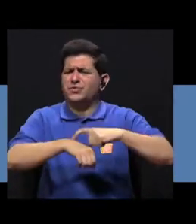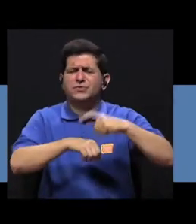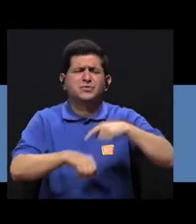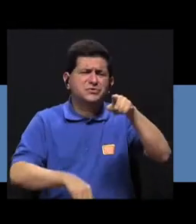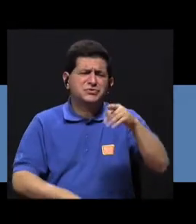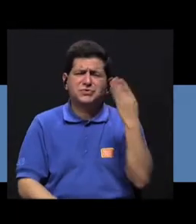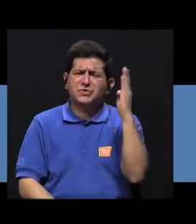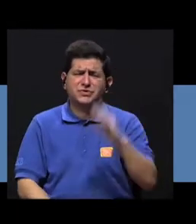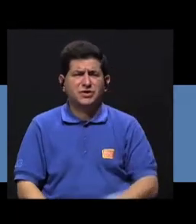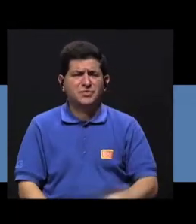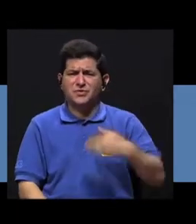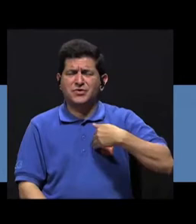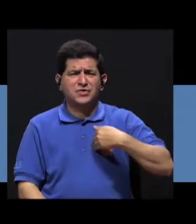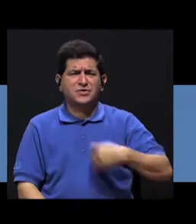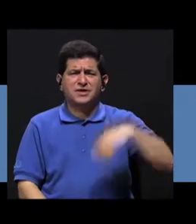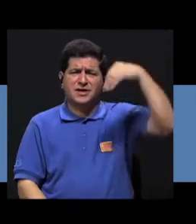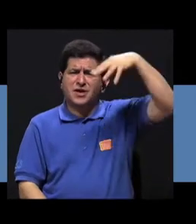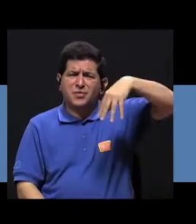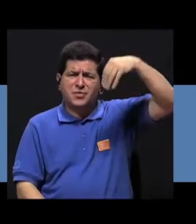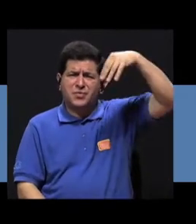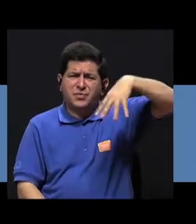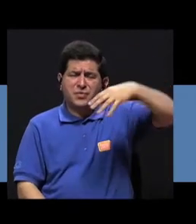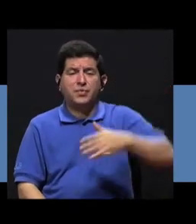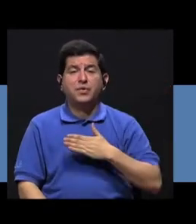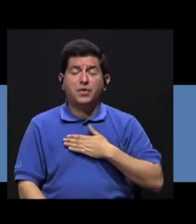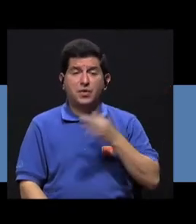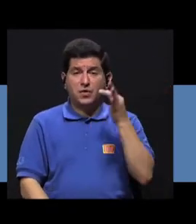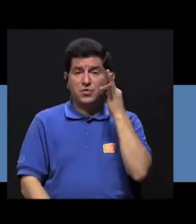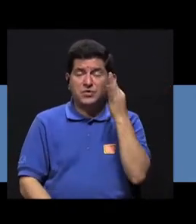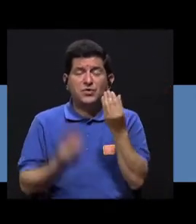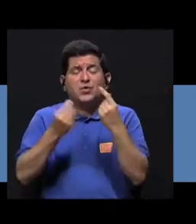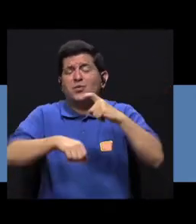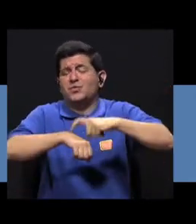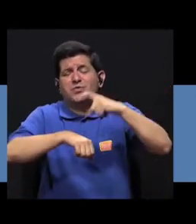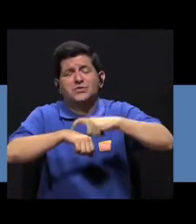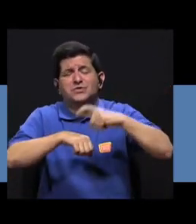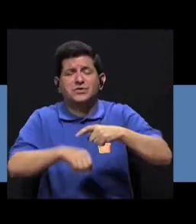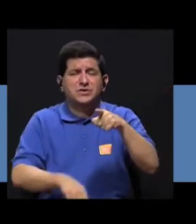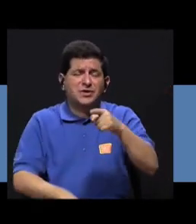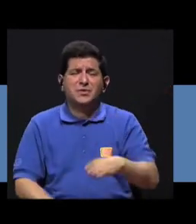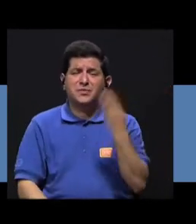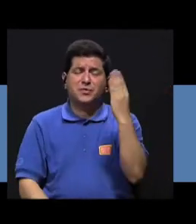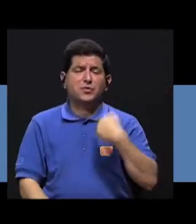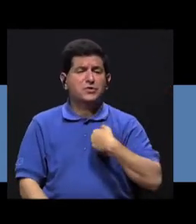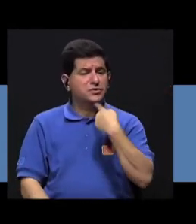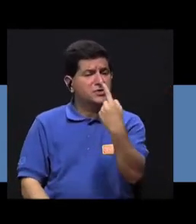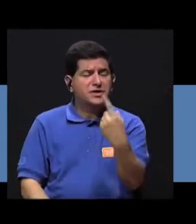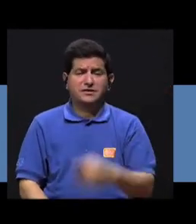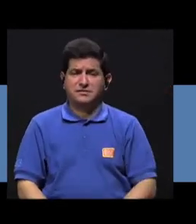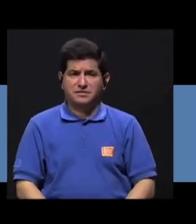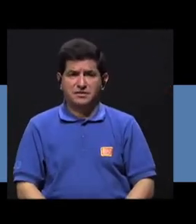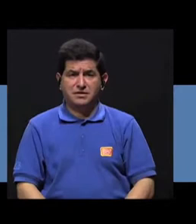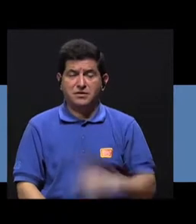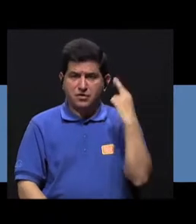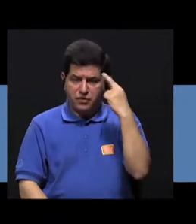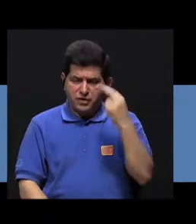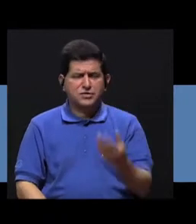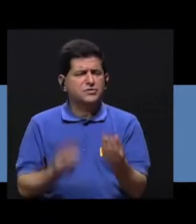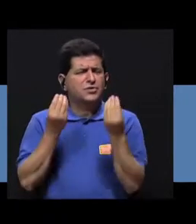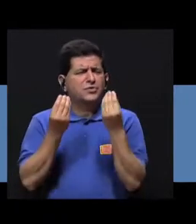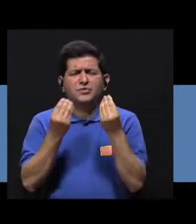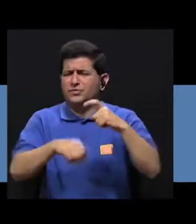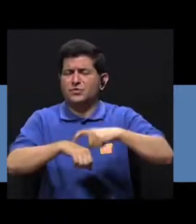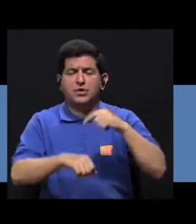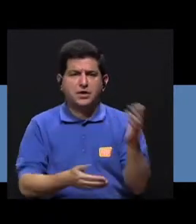el baño y que no tenga la llave abierta, porque mi tío dura mucho tiempo en el baño, entonces yo le digo eso para que no dure